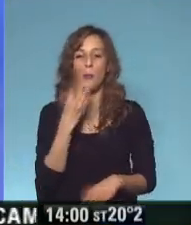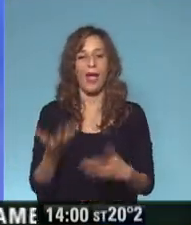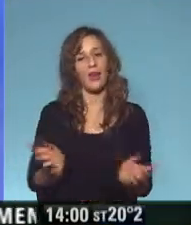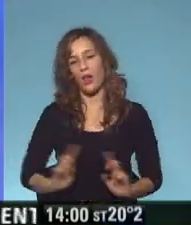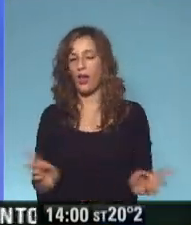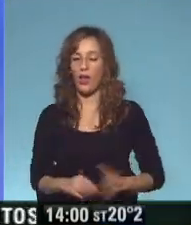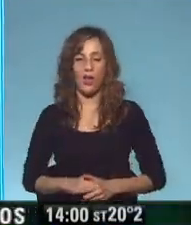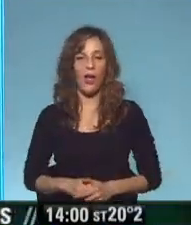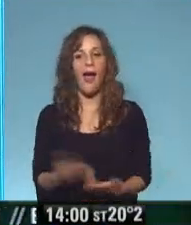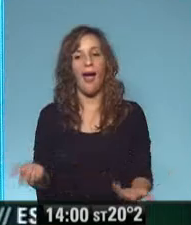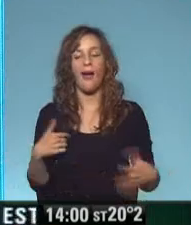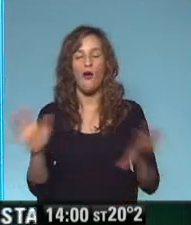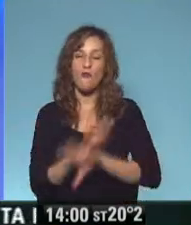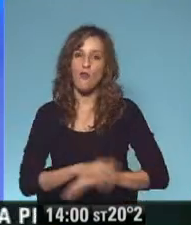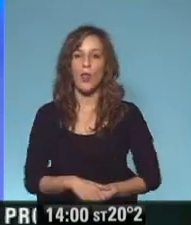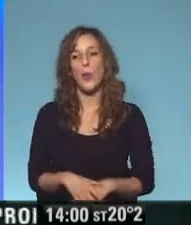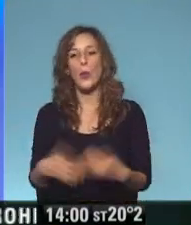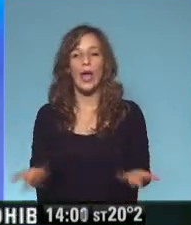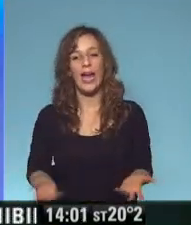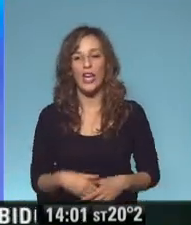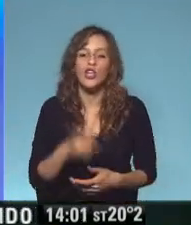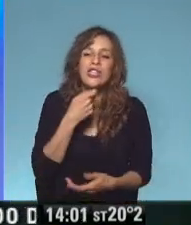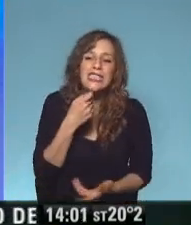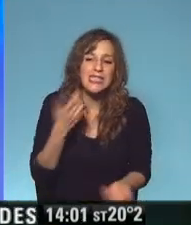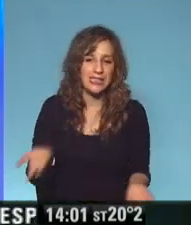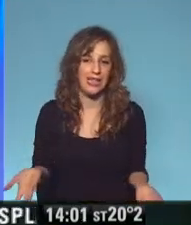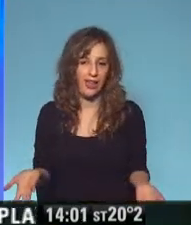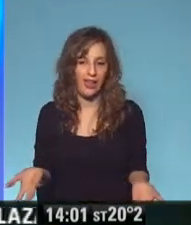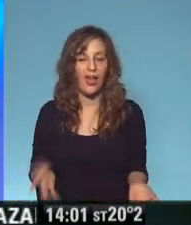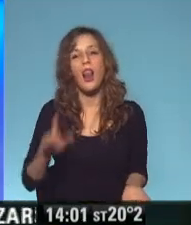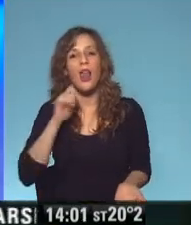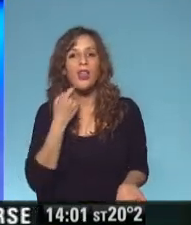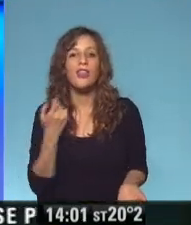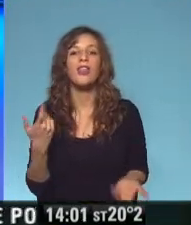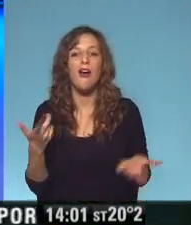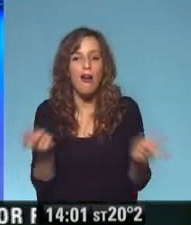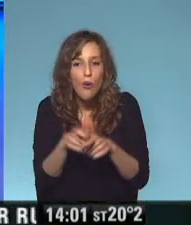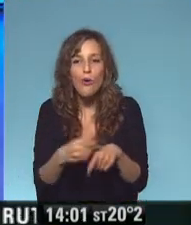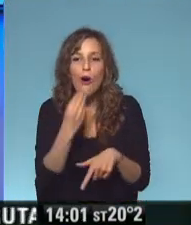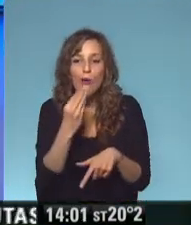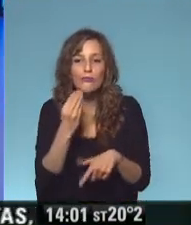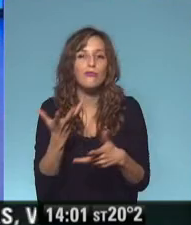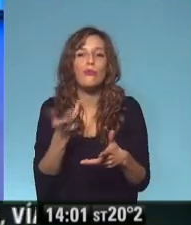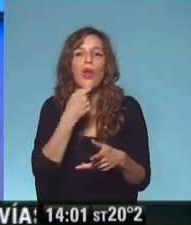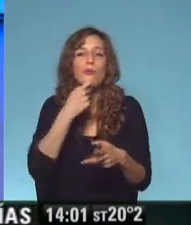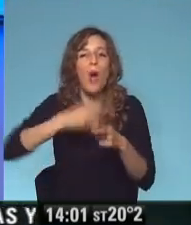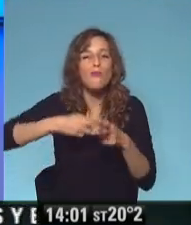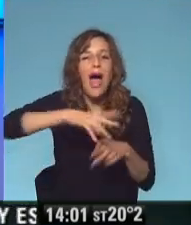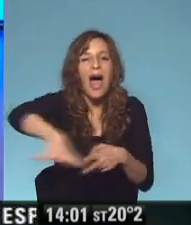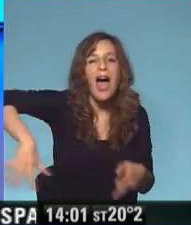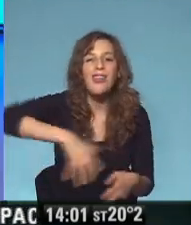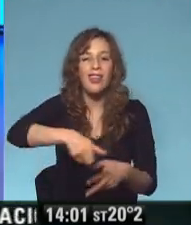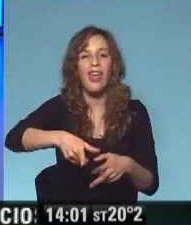Pedro, pensé que era un picnic. No, bueno, era un chiste. Igual, qué rico, qué lindos son los picnics. Me encanta hacer un picnic. A mí me encanta tirar la